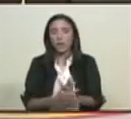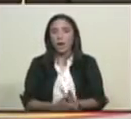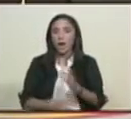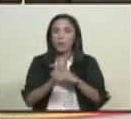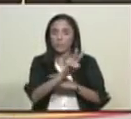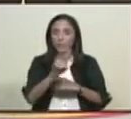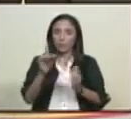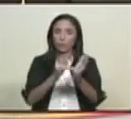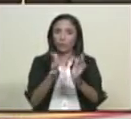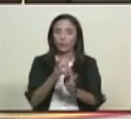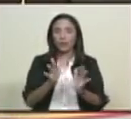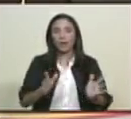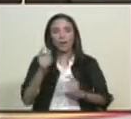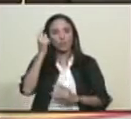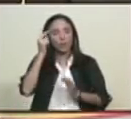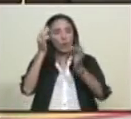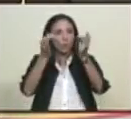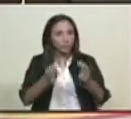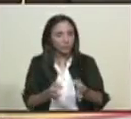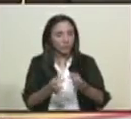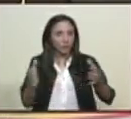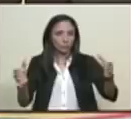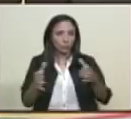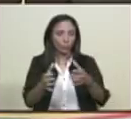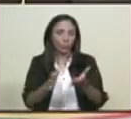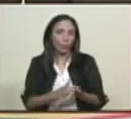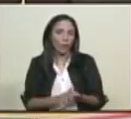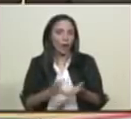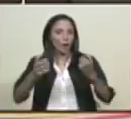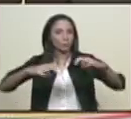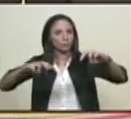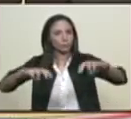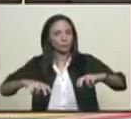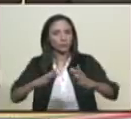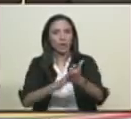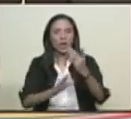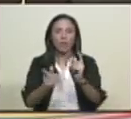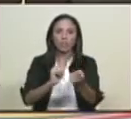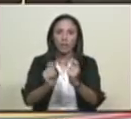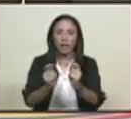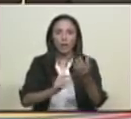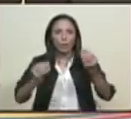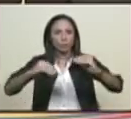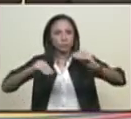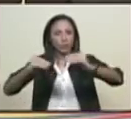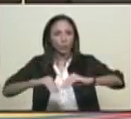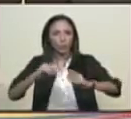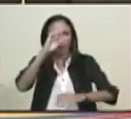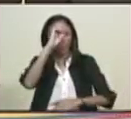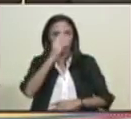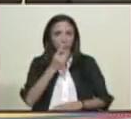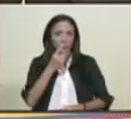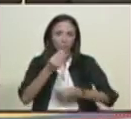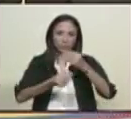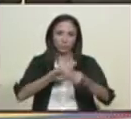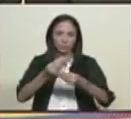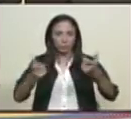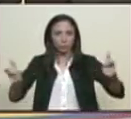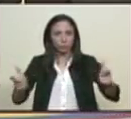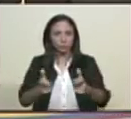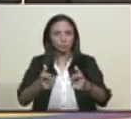fecha fijada en la mesa de negociación, diálogo y acuerdos de República Dominicana